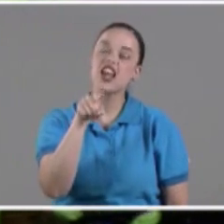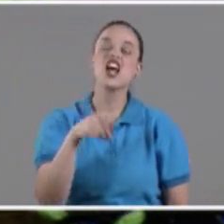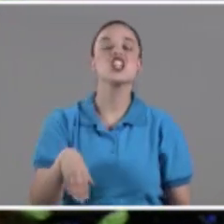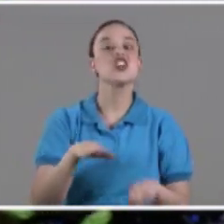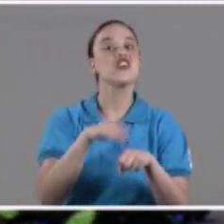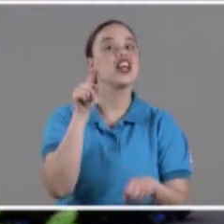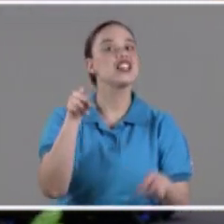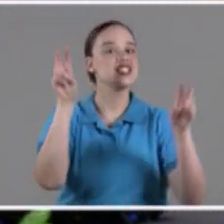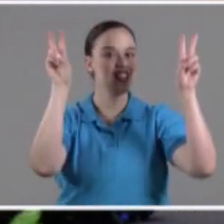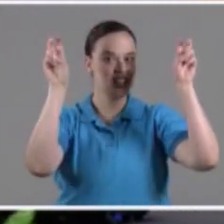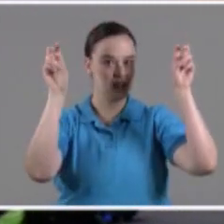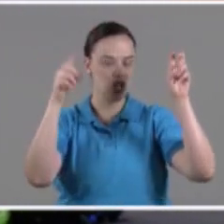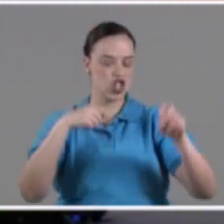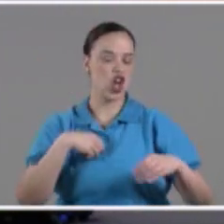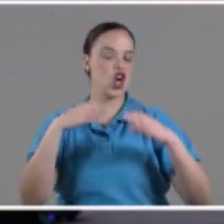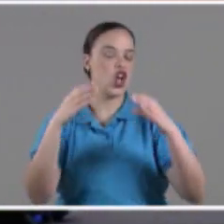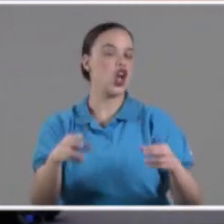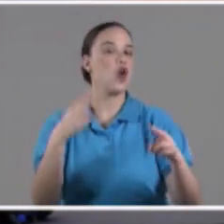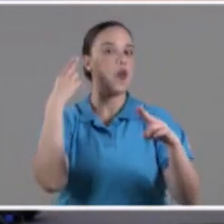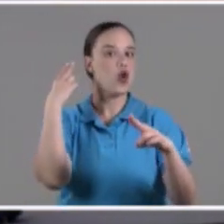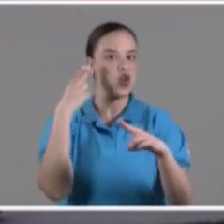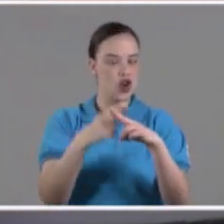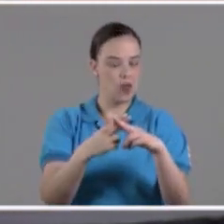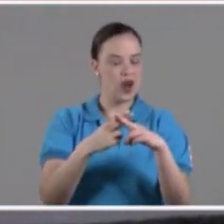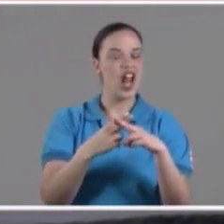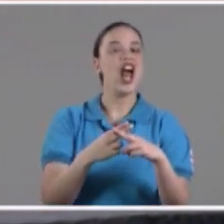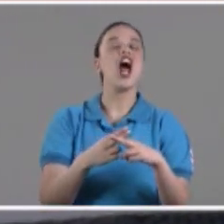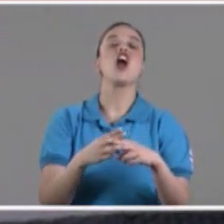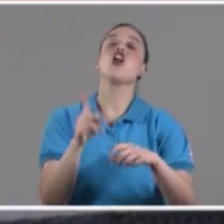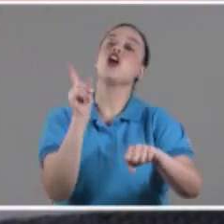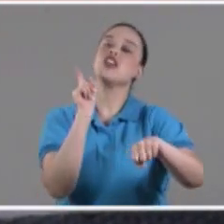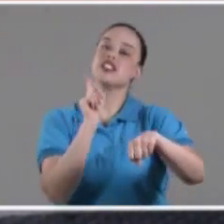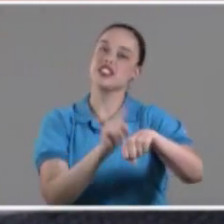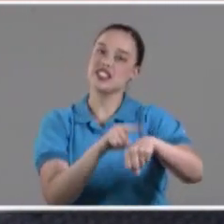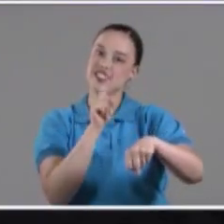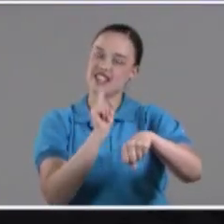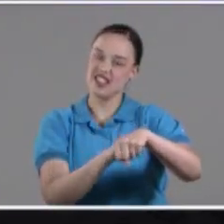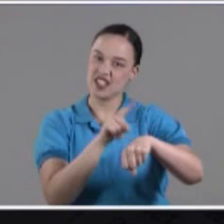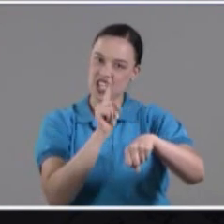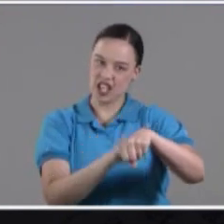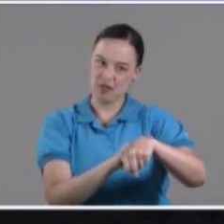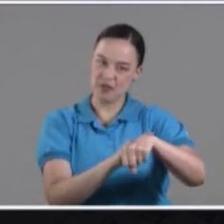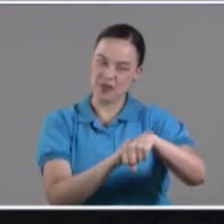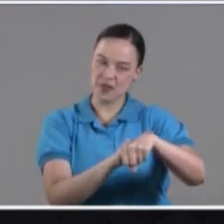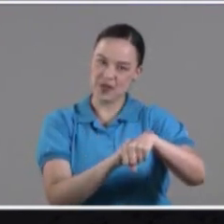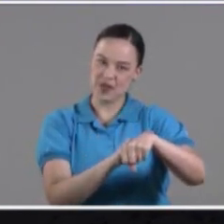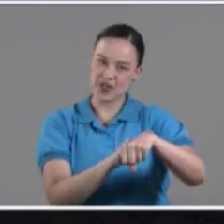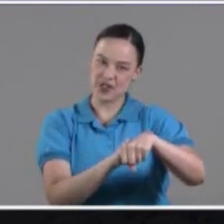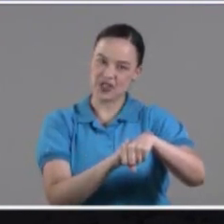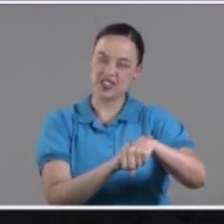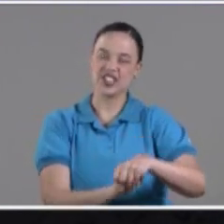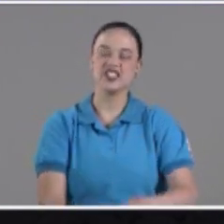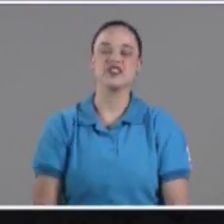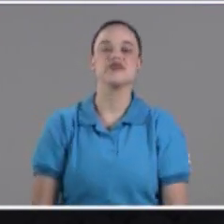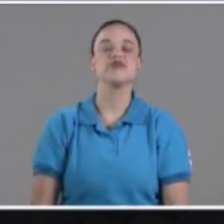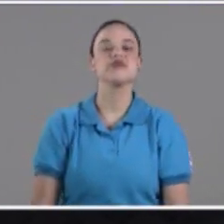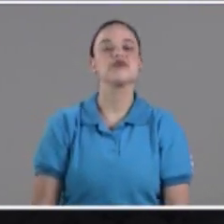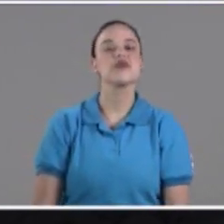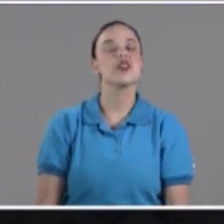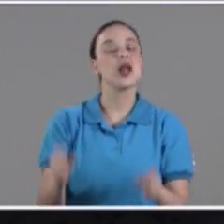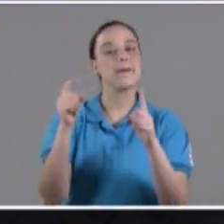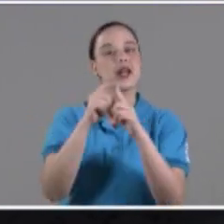este tema yo le puse las eras claro la palabra en sí